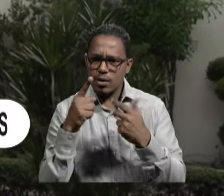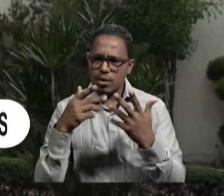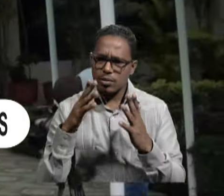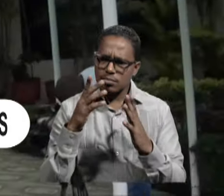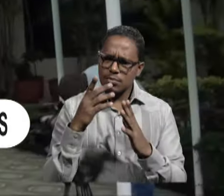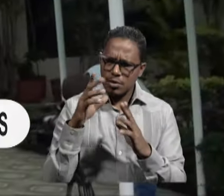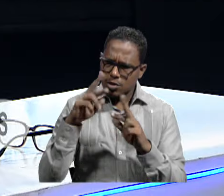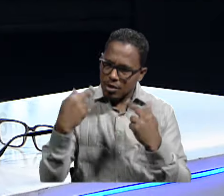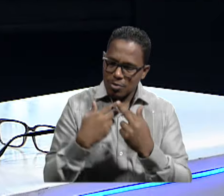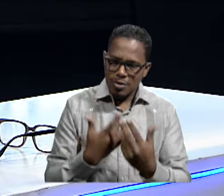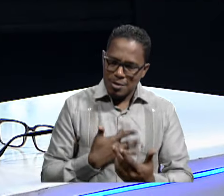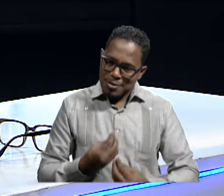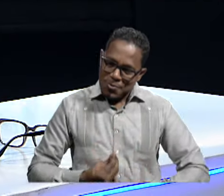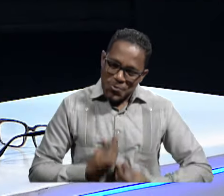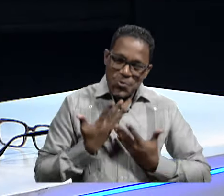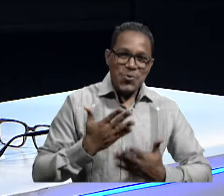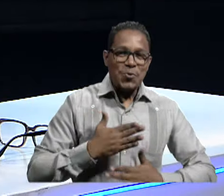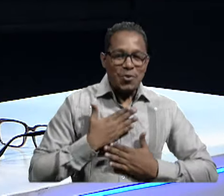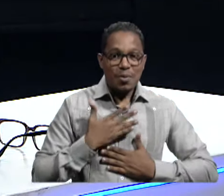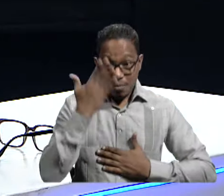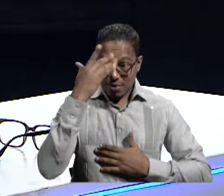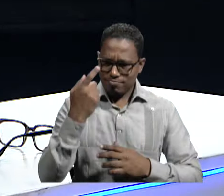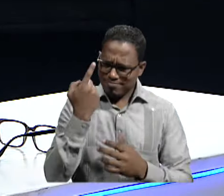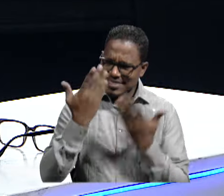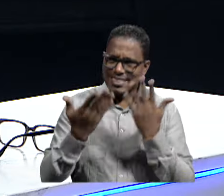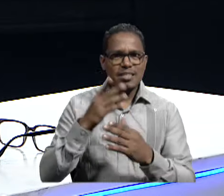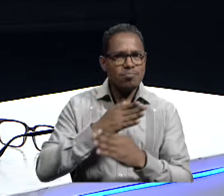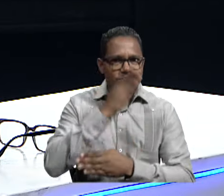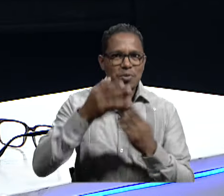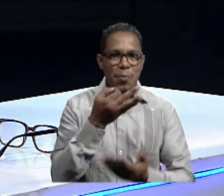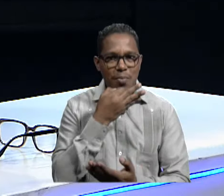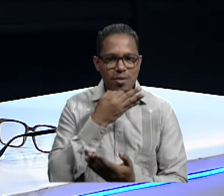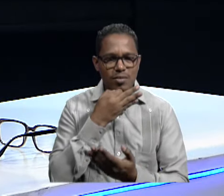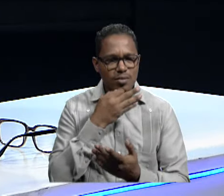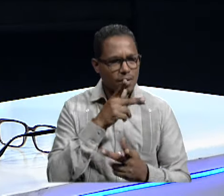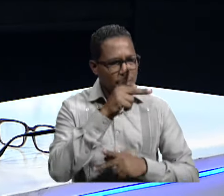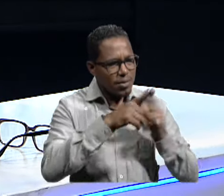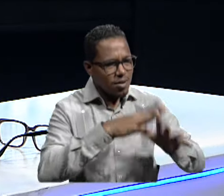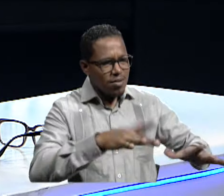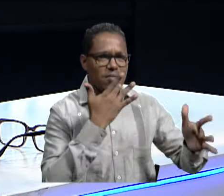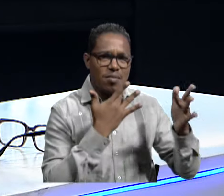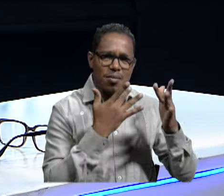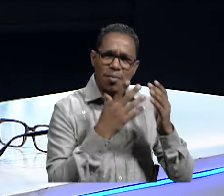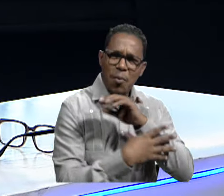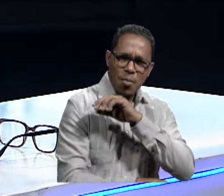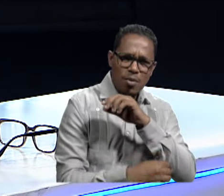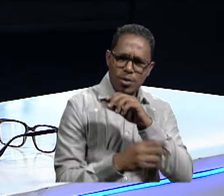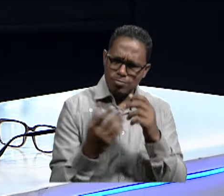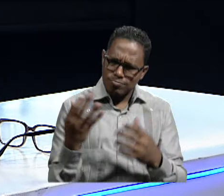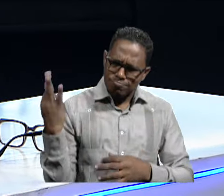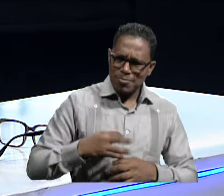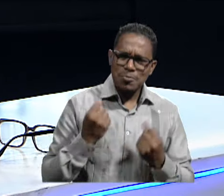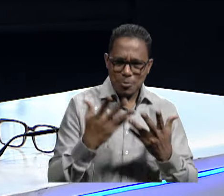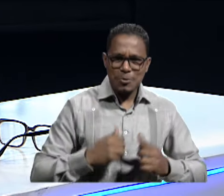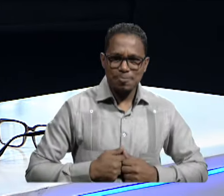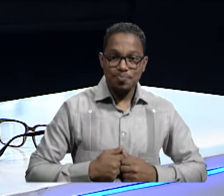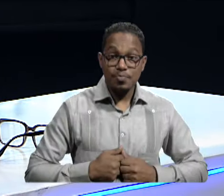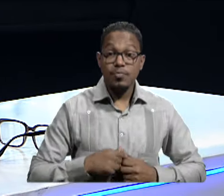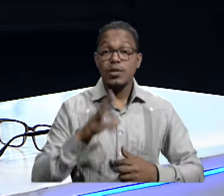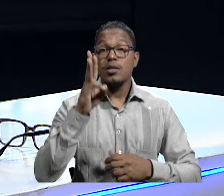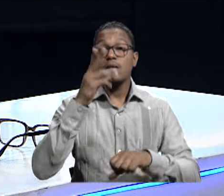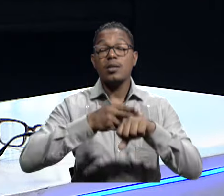que pueda completarse esta gran obra, sobre todo de gran impacto para los más desposeídos, para los más pobres. Les invitamos a que nos acompañen a las 6 de la tarde y 9 de la